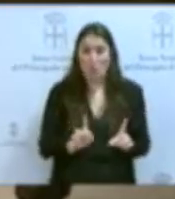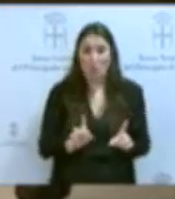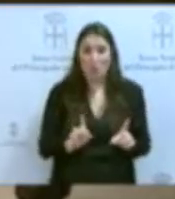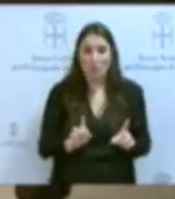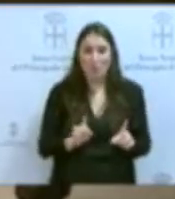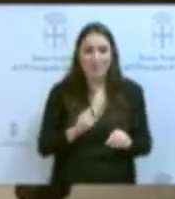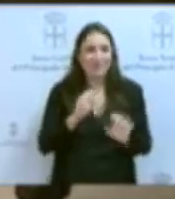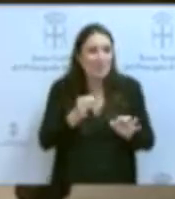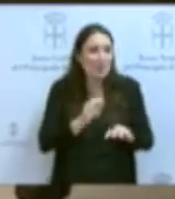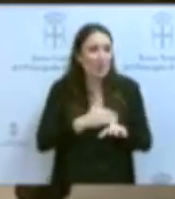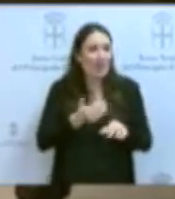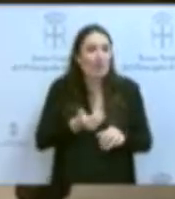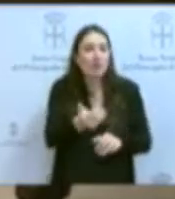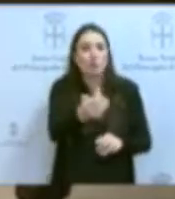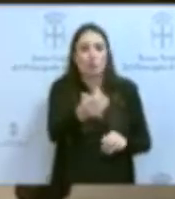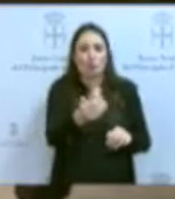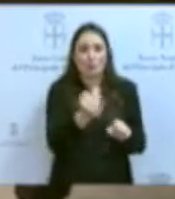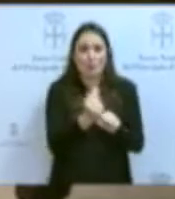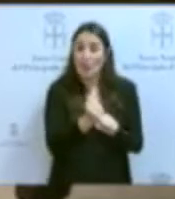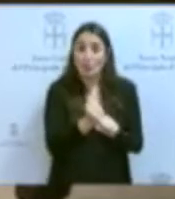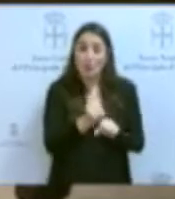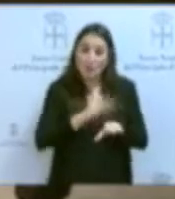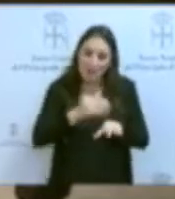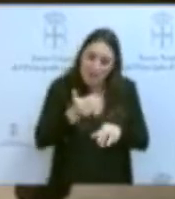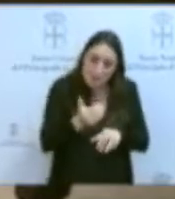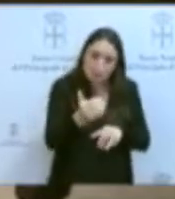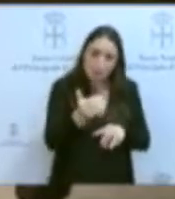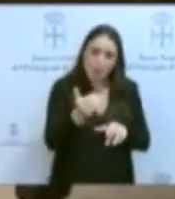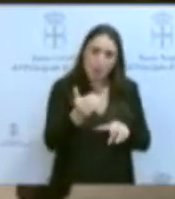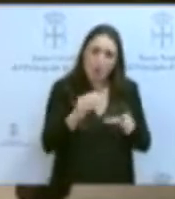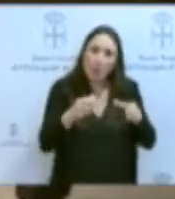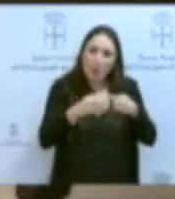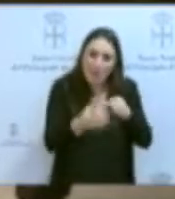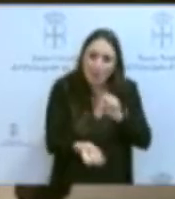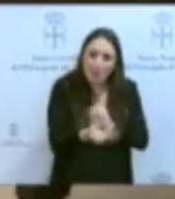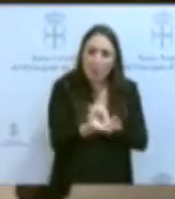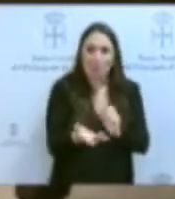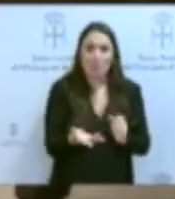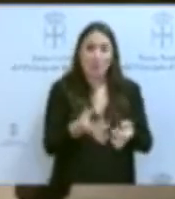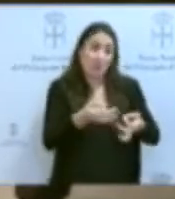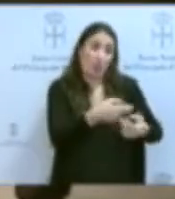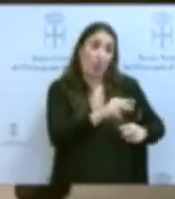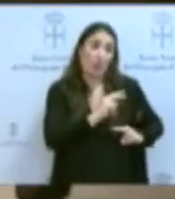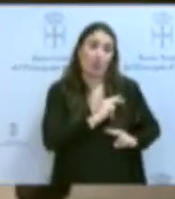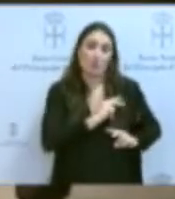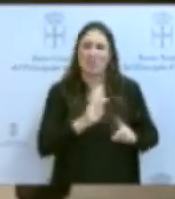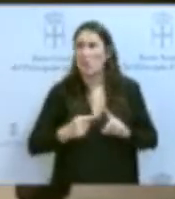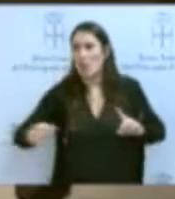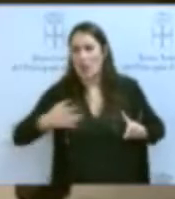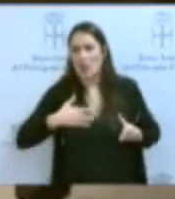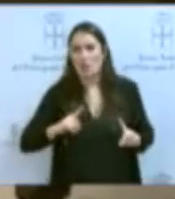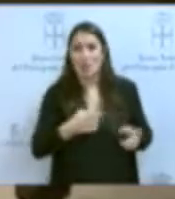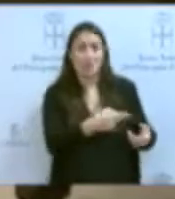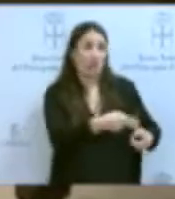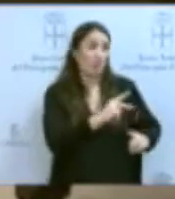futuros trabajadores. Está para construir comunidad y horizonte de futuro. Ya sé que me responderá, no me extiendo con esa suerte de